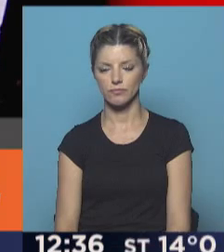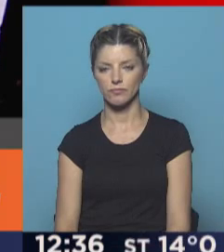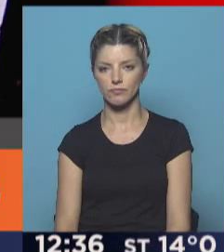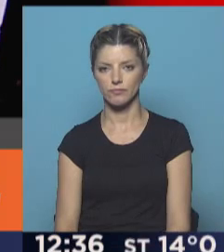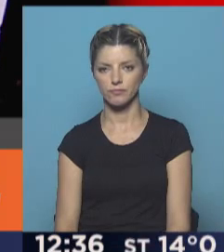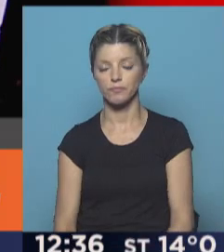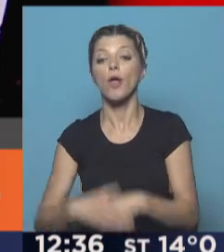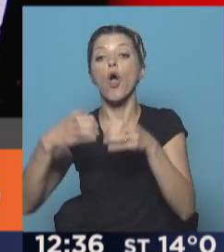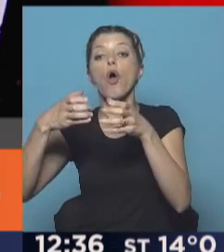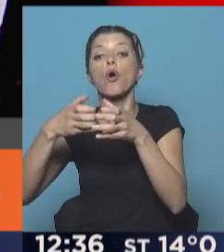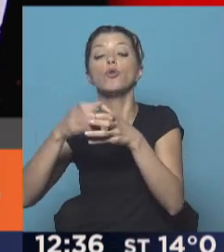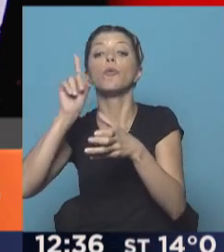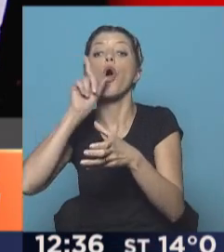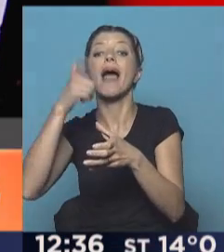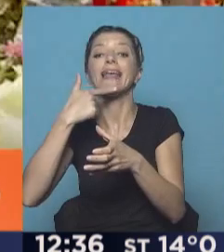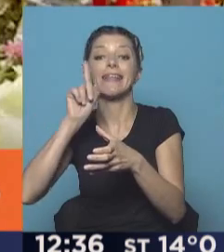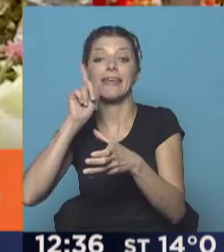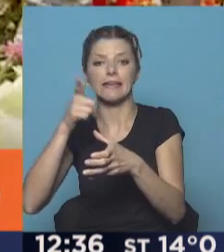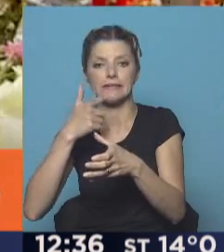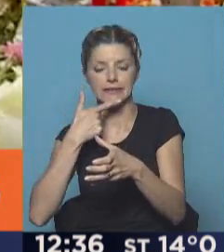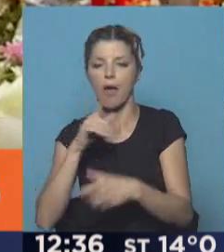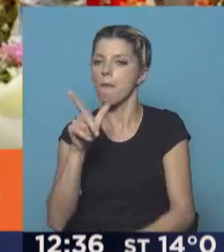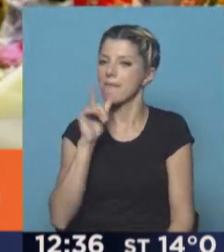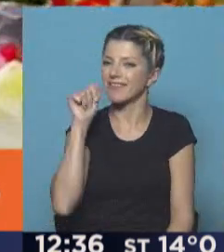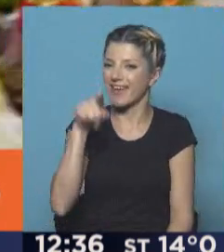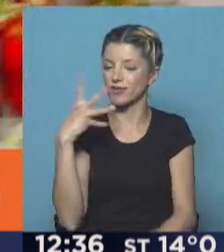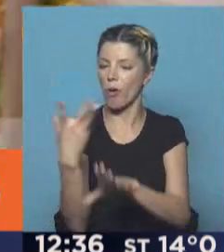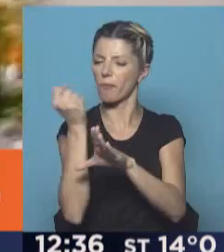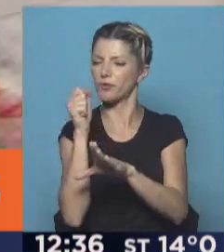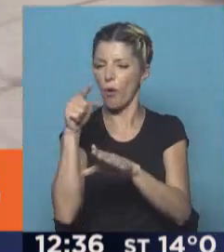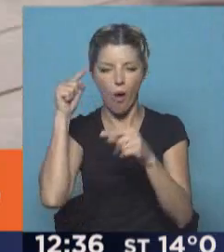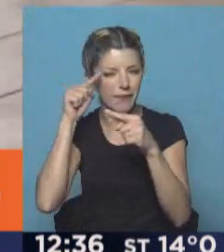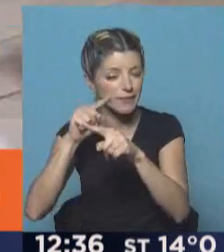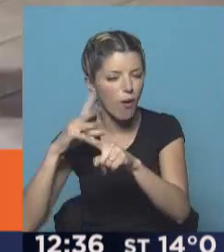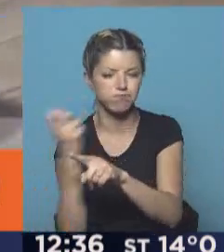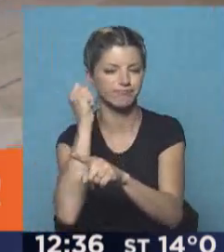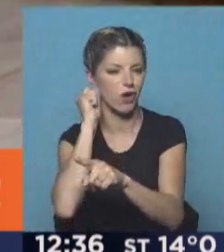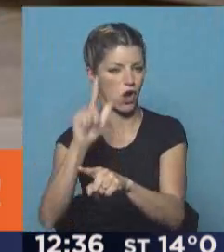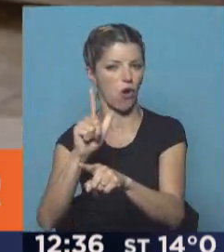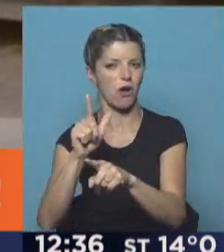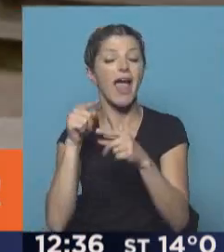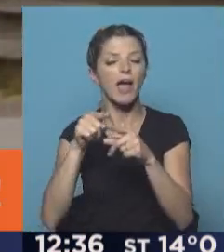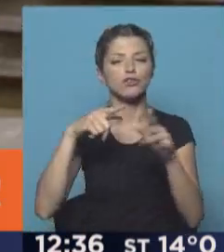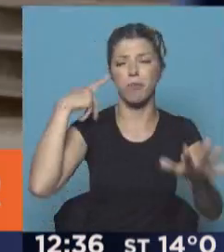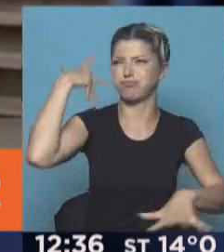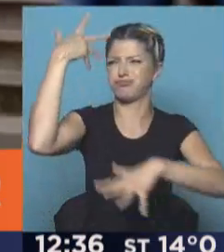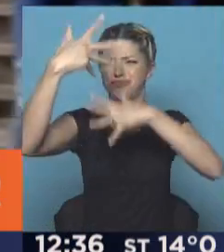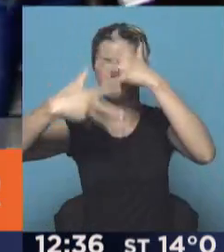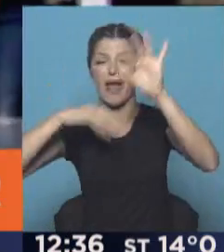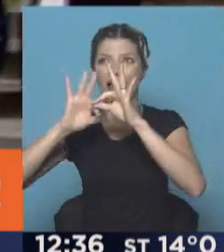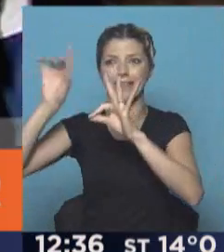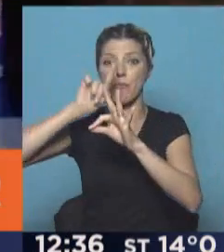La organización Estado Islámico parece haber conseguido uno de sus objetivos: promover una revuelta en el corazón de